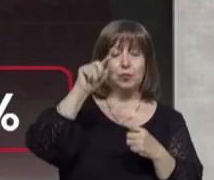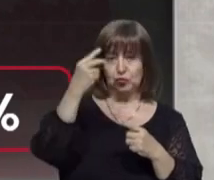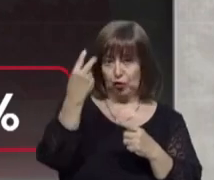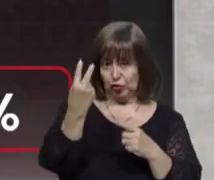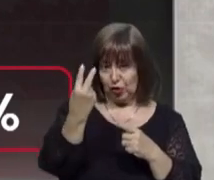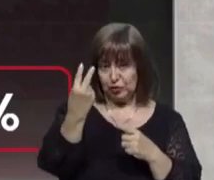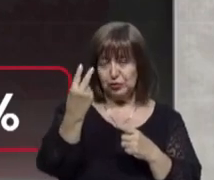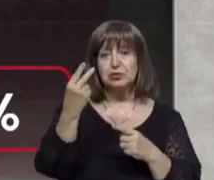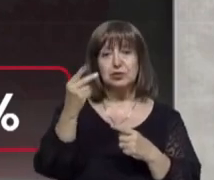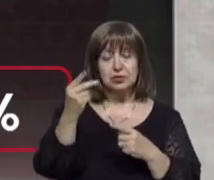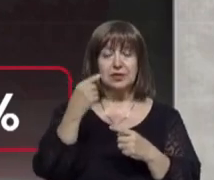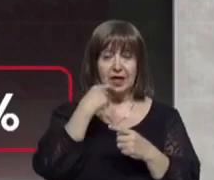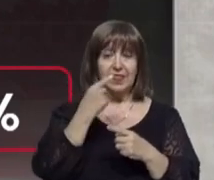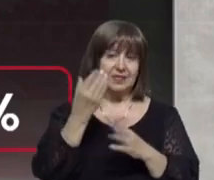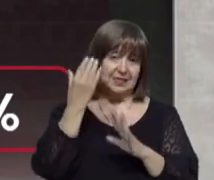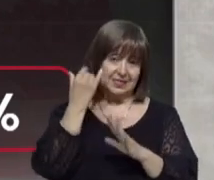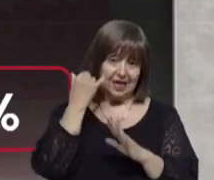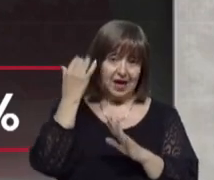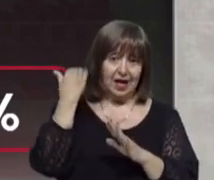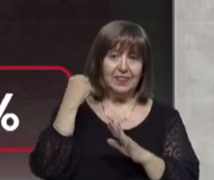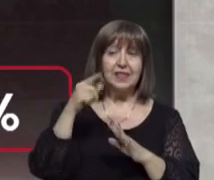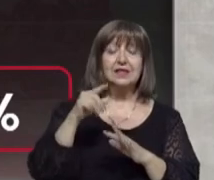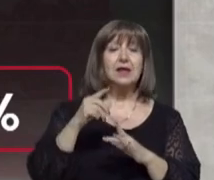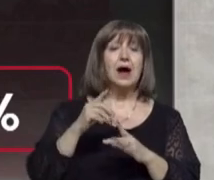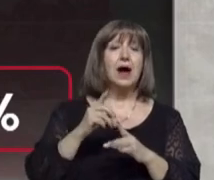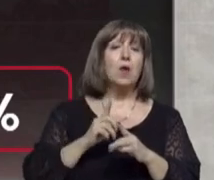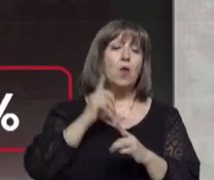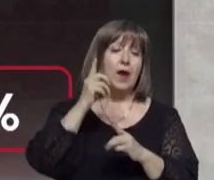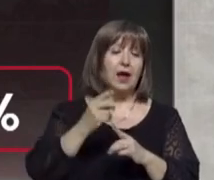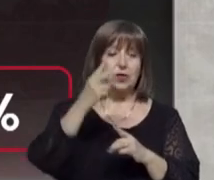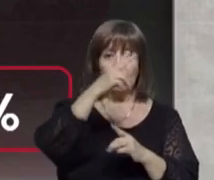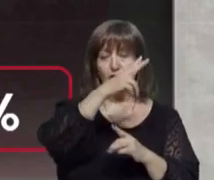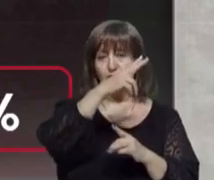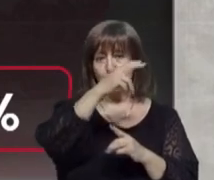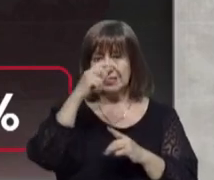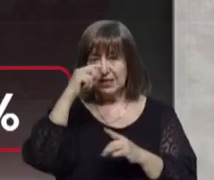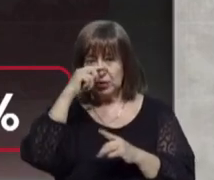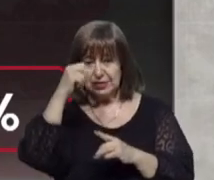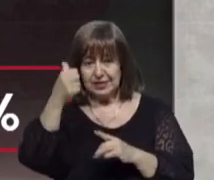que señalábamos, hablando de una interanual del